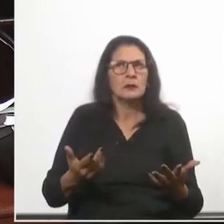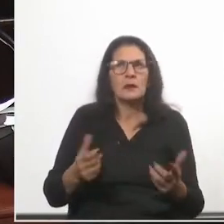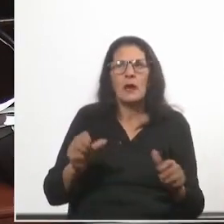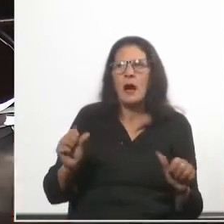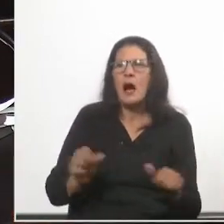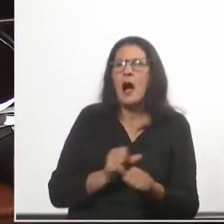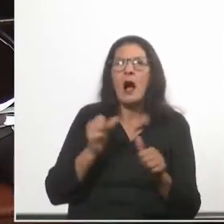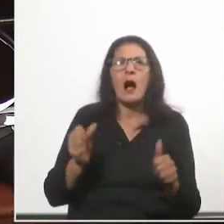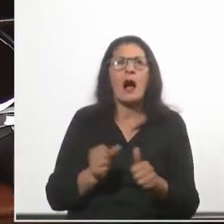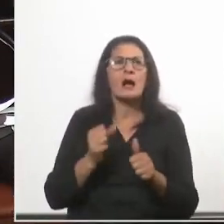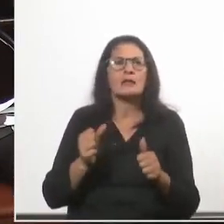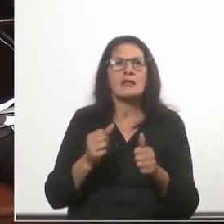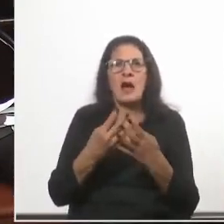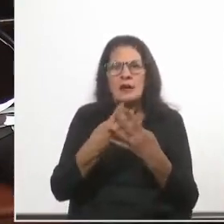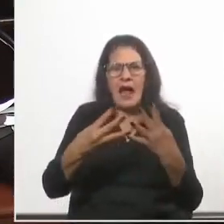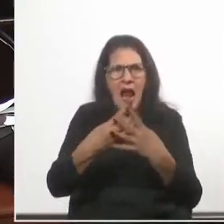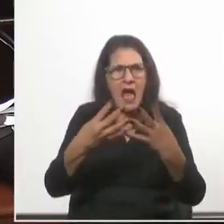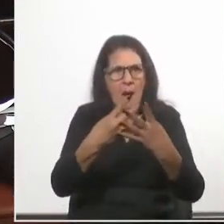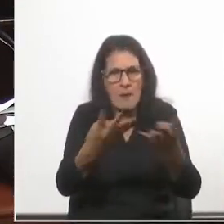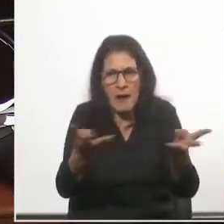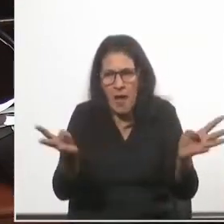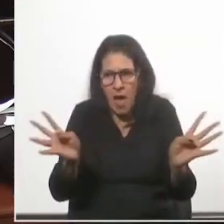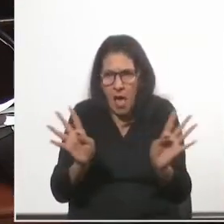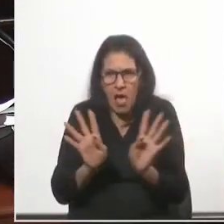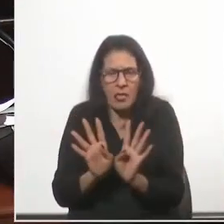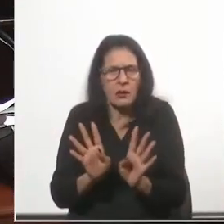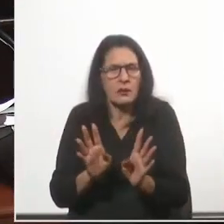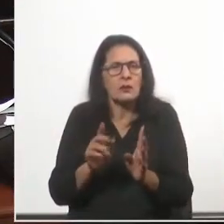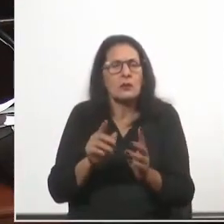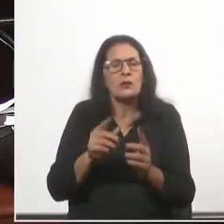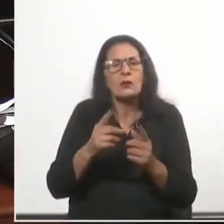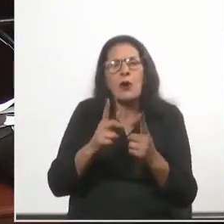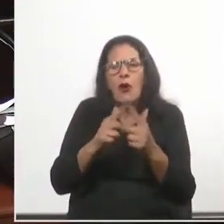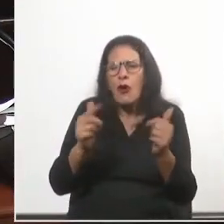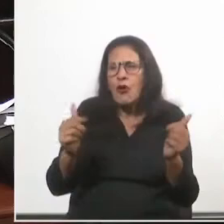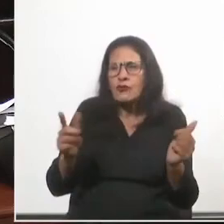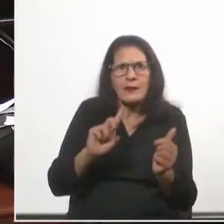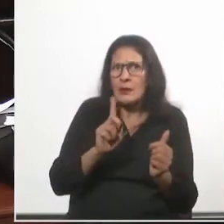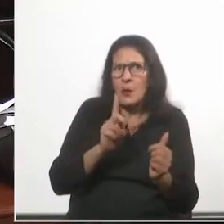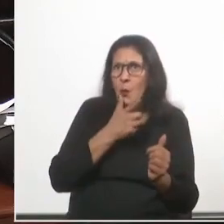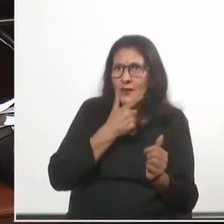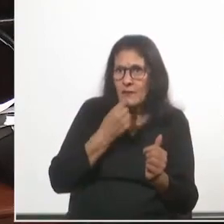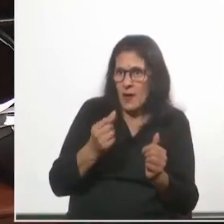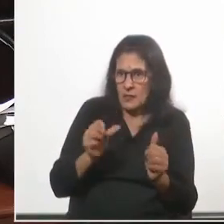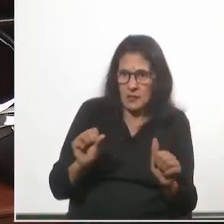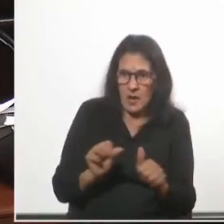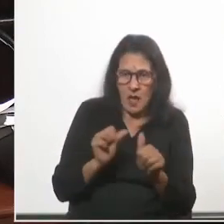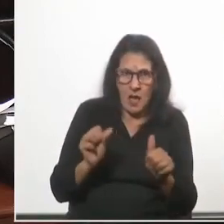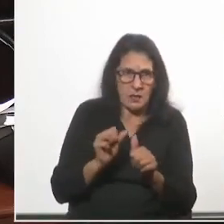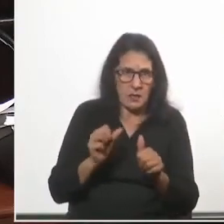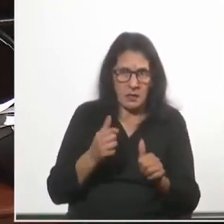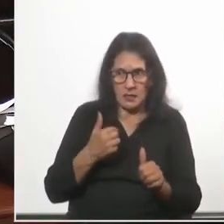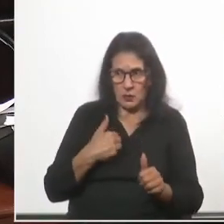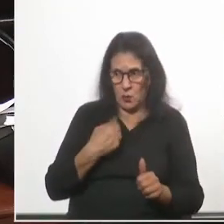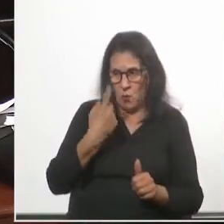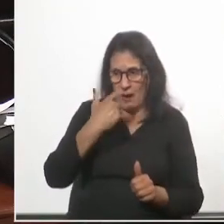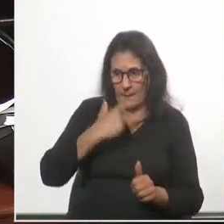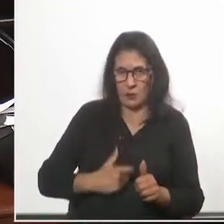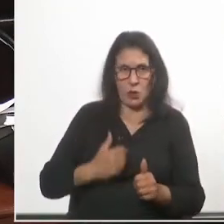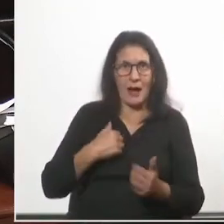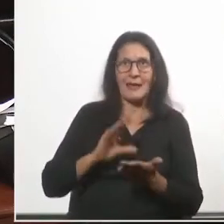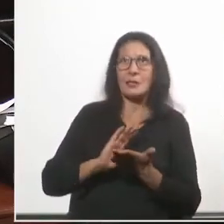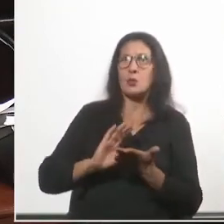hacer una rienda para un alambrado. Son habilidades que no es fácil que una persona de ciudad